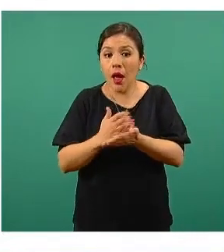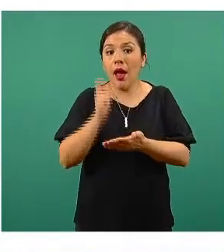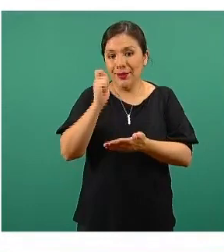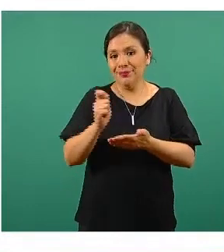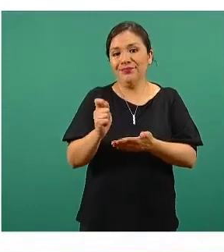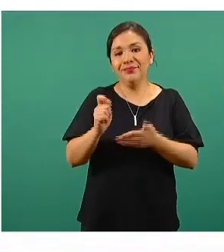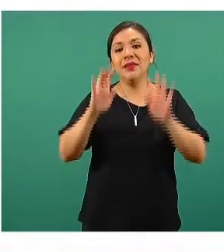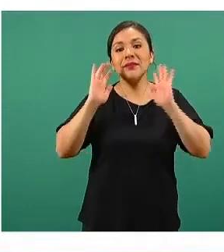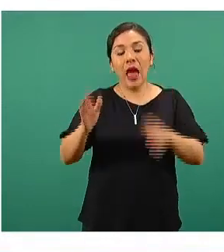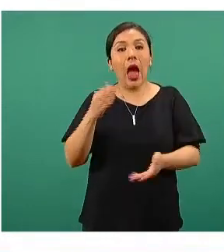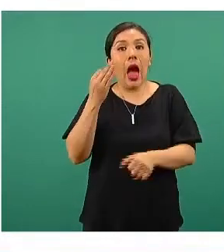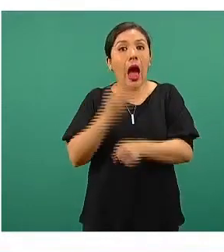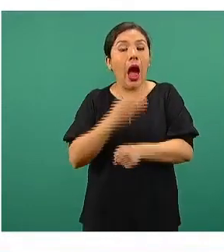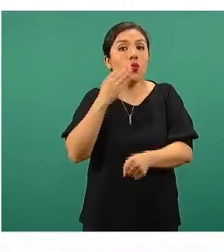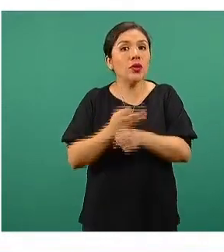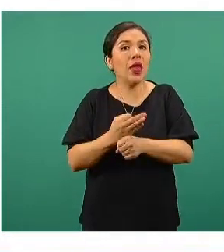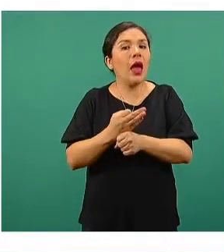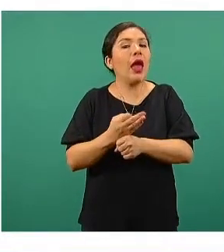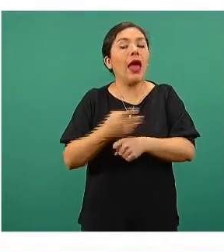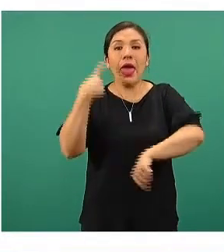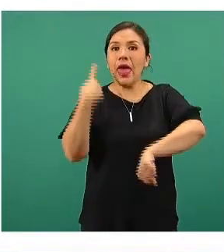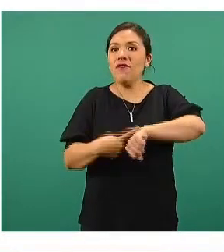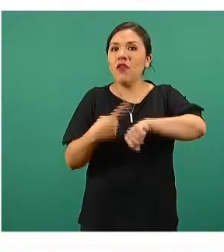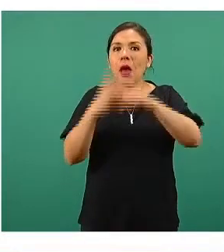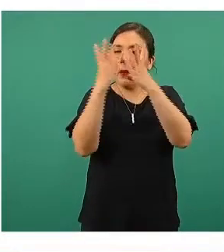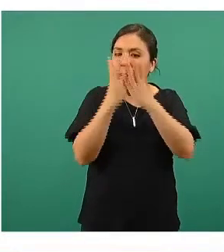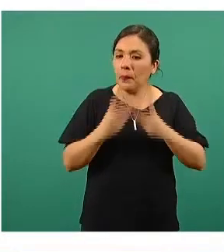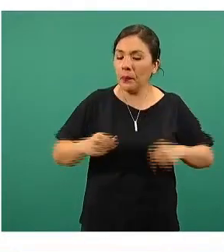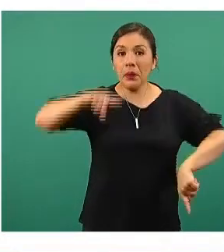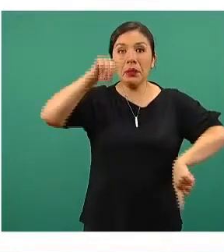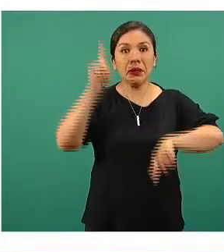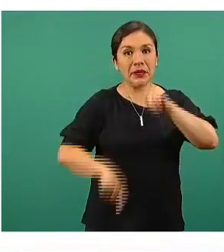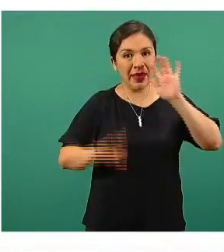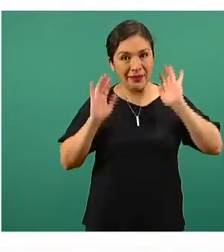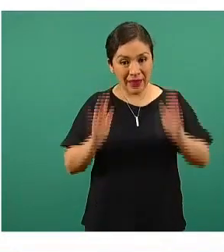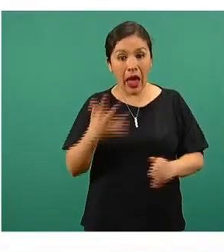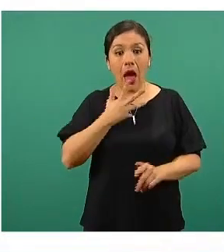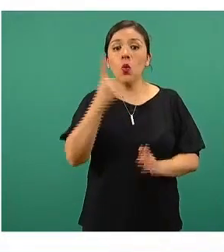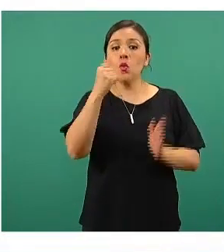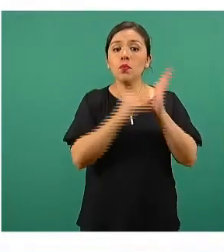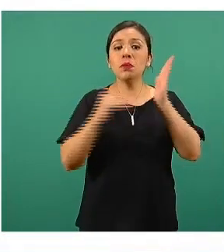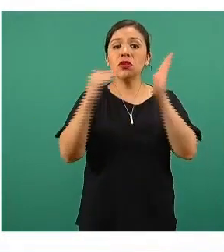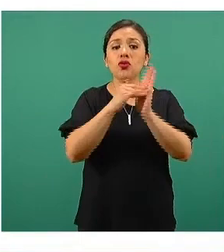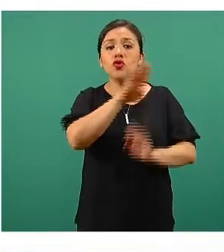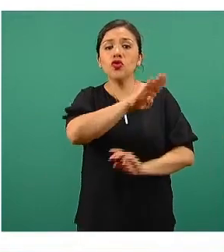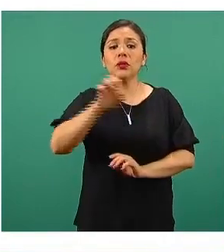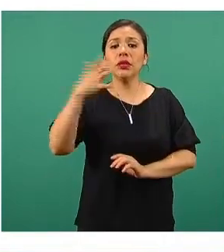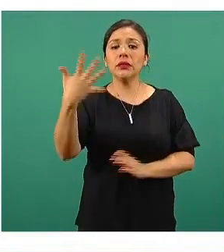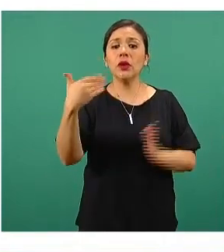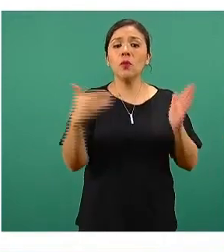personas que actualmente ya no están cursando con la enfermedad,